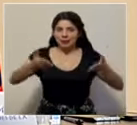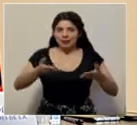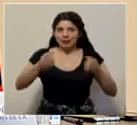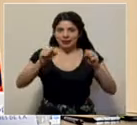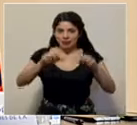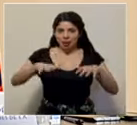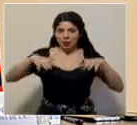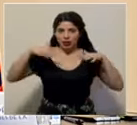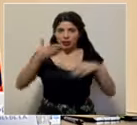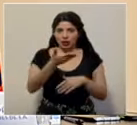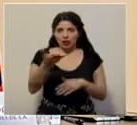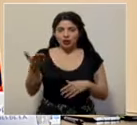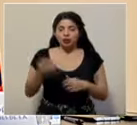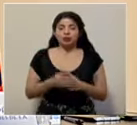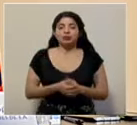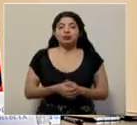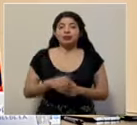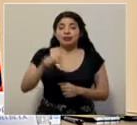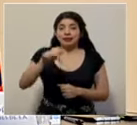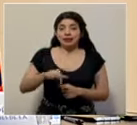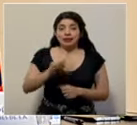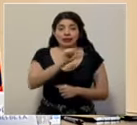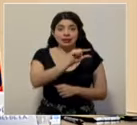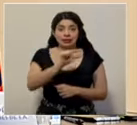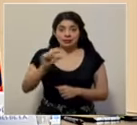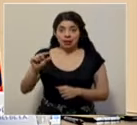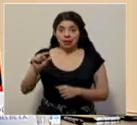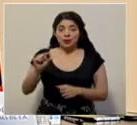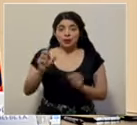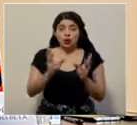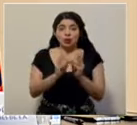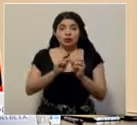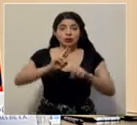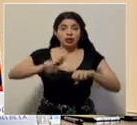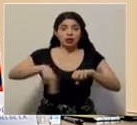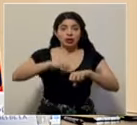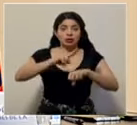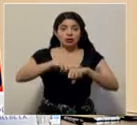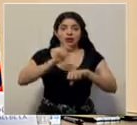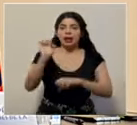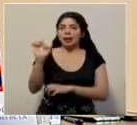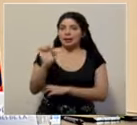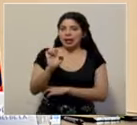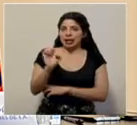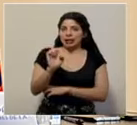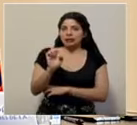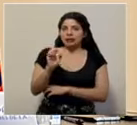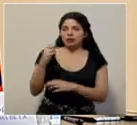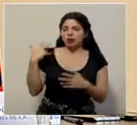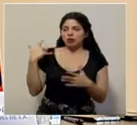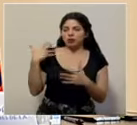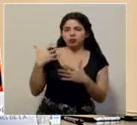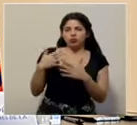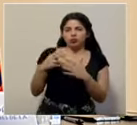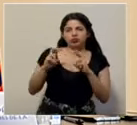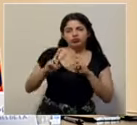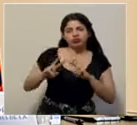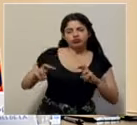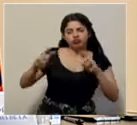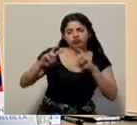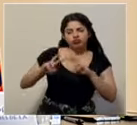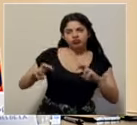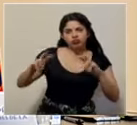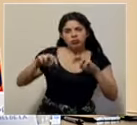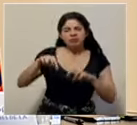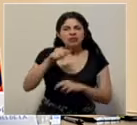auditorio. Para esta semana, la Comisión Nacional de Emergencias, en el análisis que se ha hecho con el